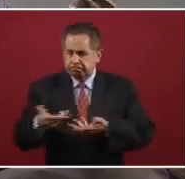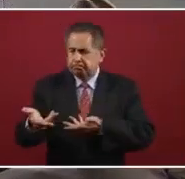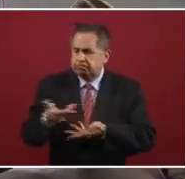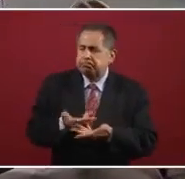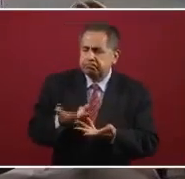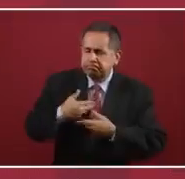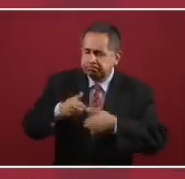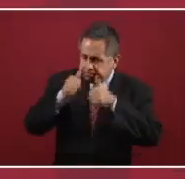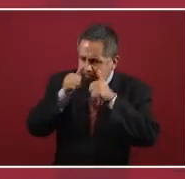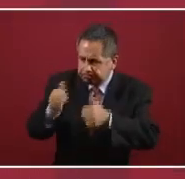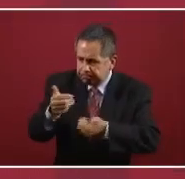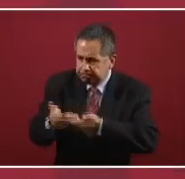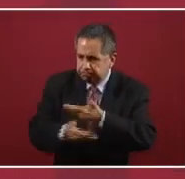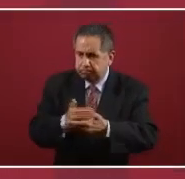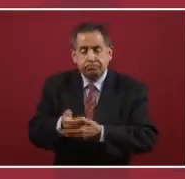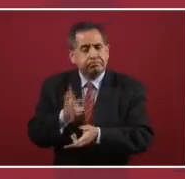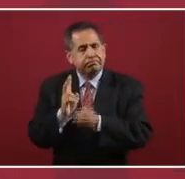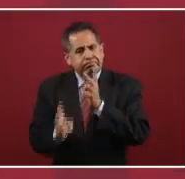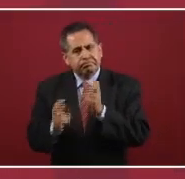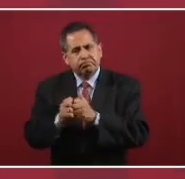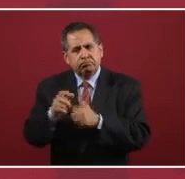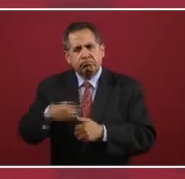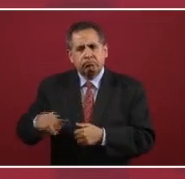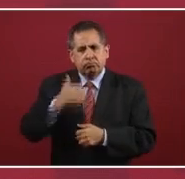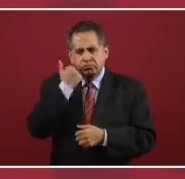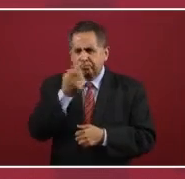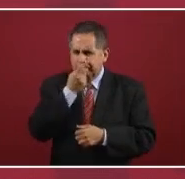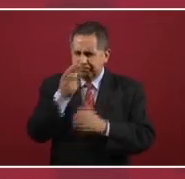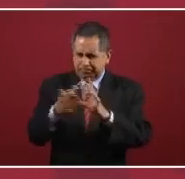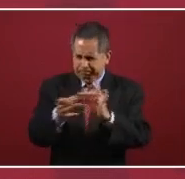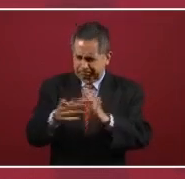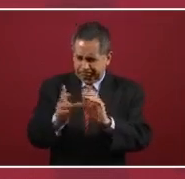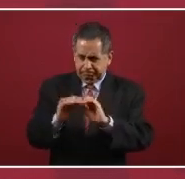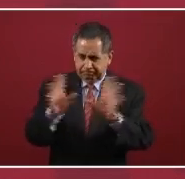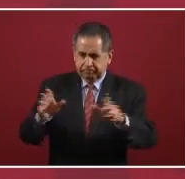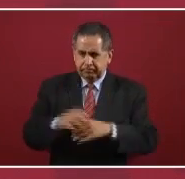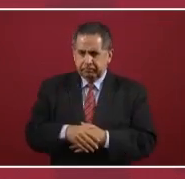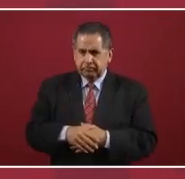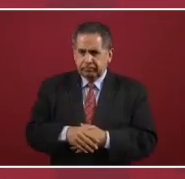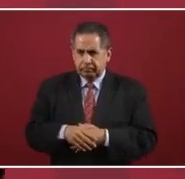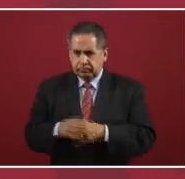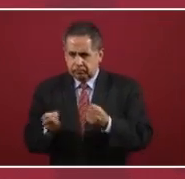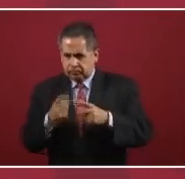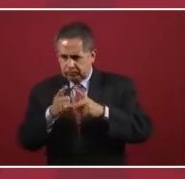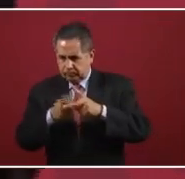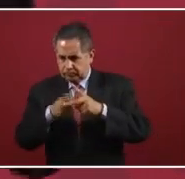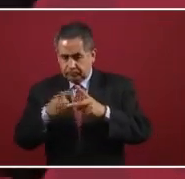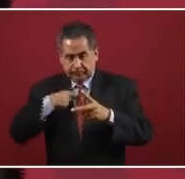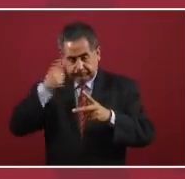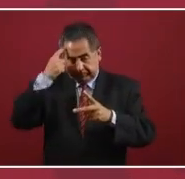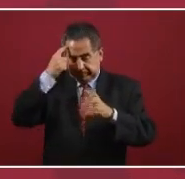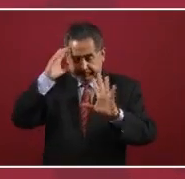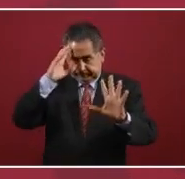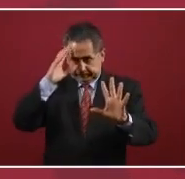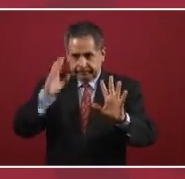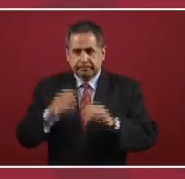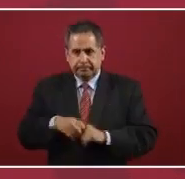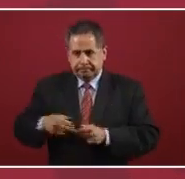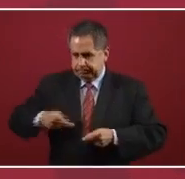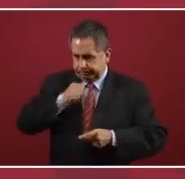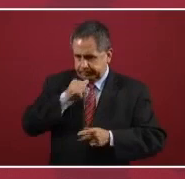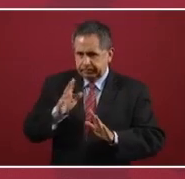Obrador. Platicamos con ellos y quisiera aquí aclarar, antes de darles los números que traigo en la cabeza, porque si no venía